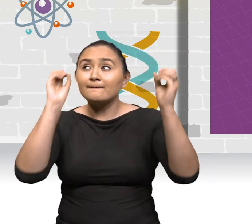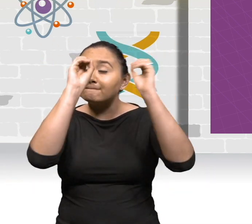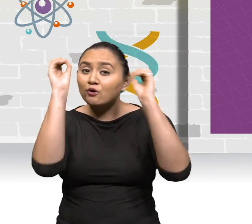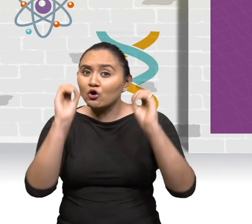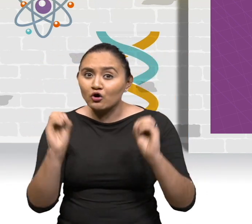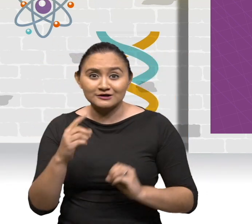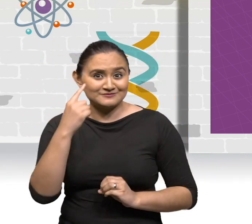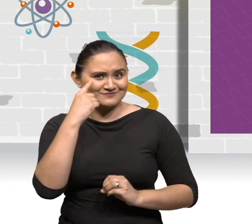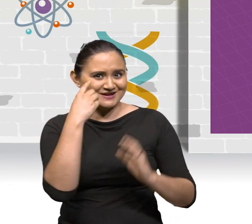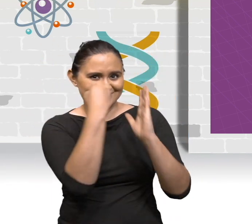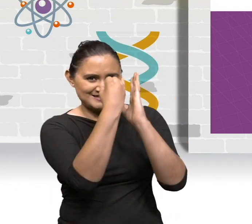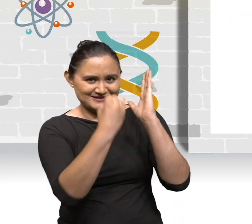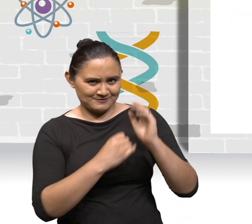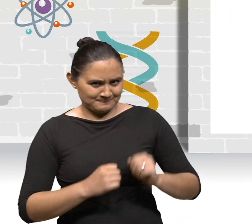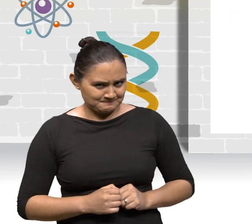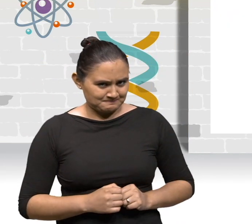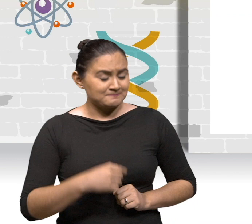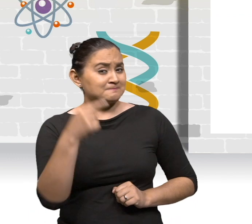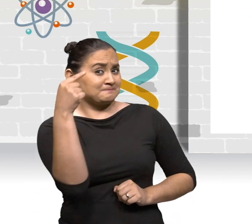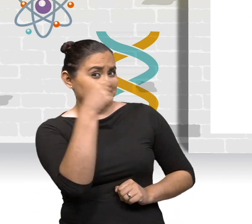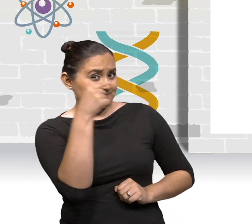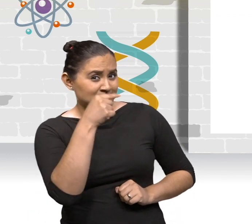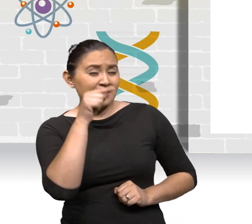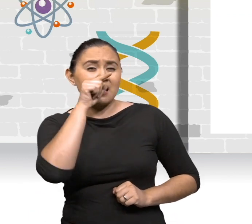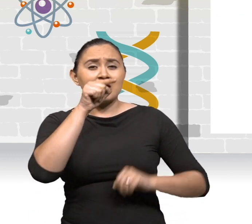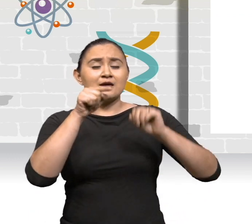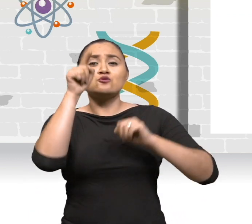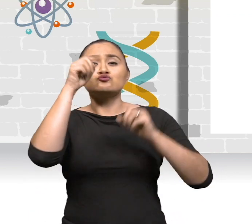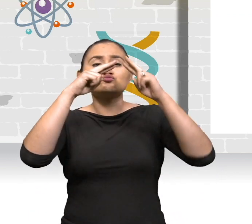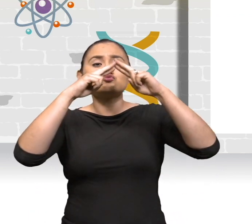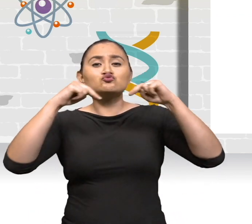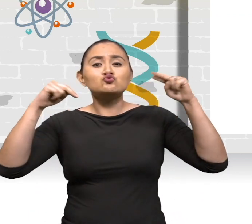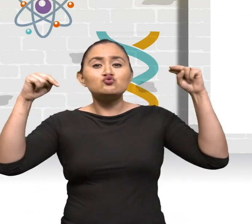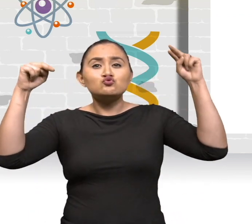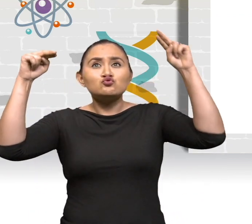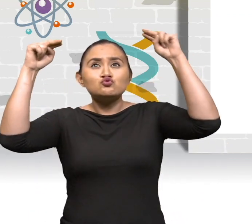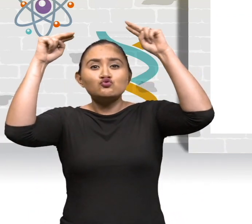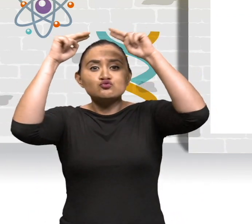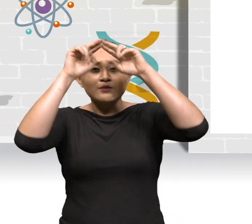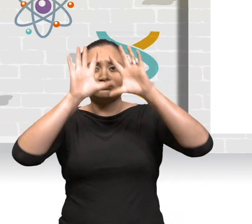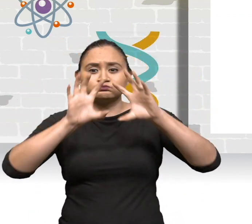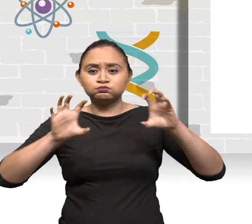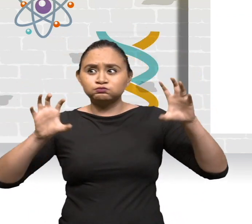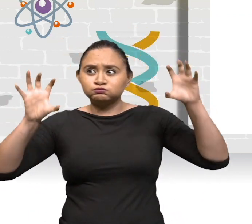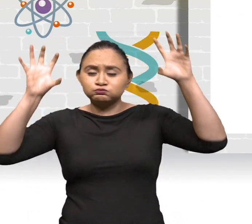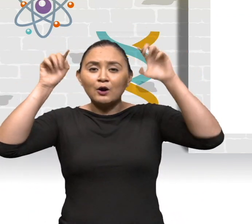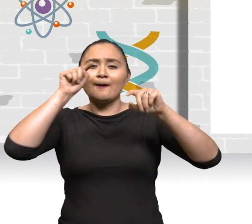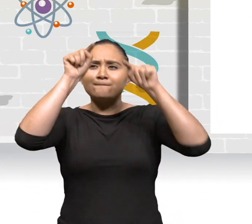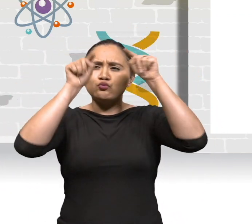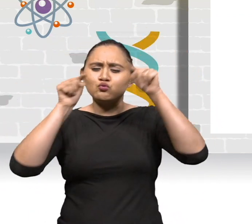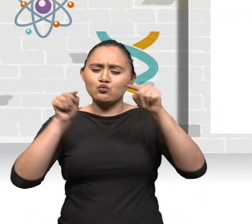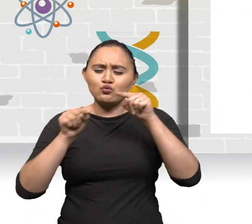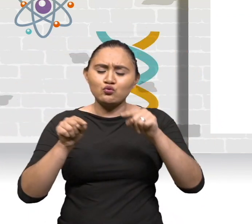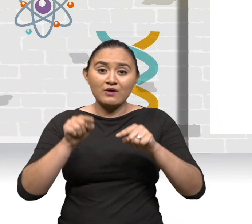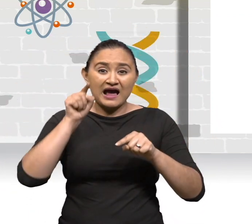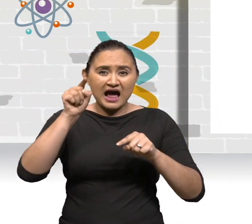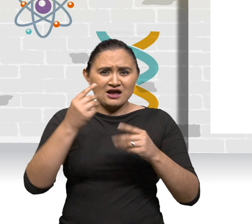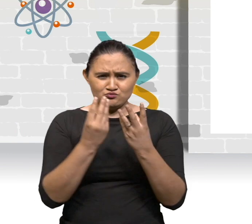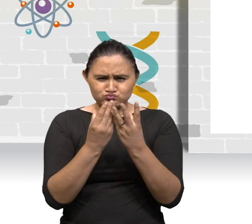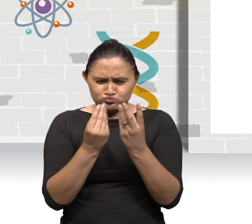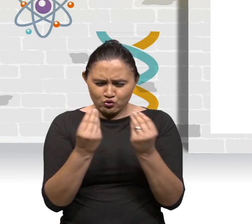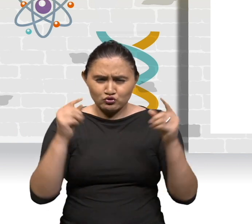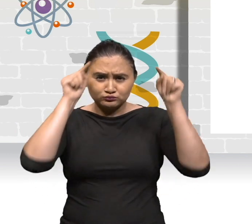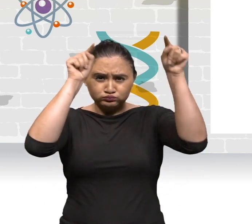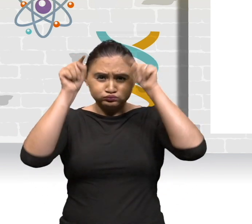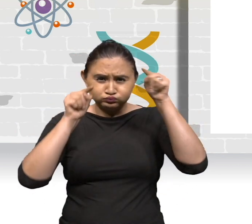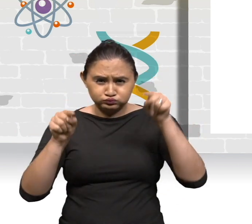como se muestra en la imagen observamos como una nube de puntos donde las regiones con una mayor densidad de puntos es donde